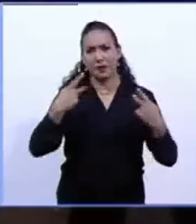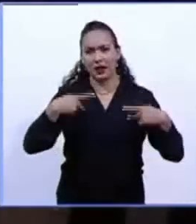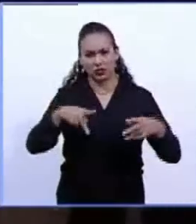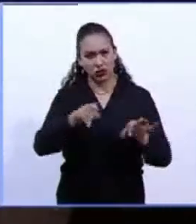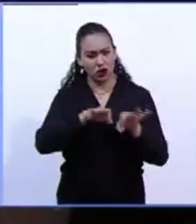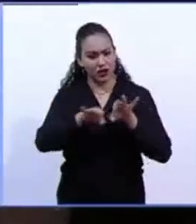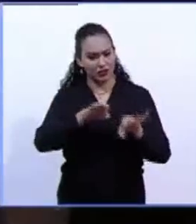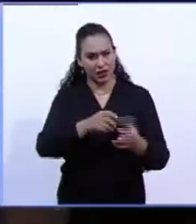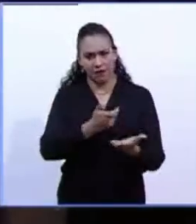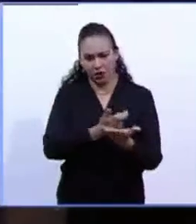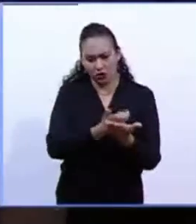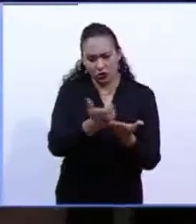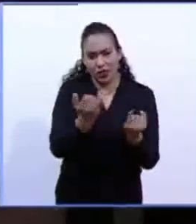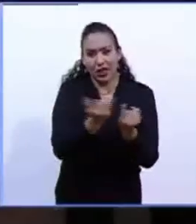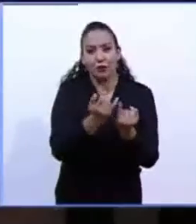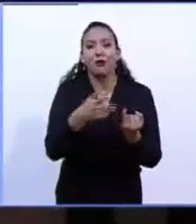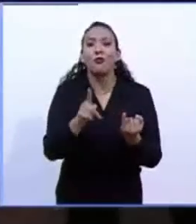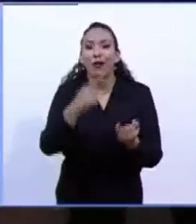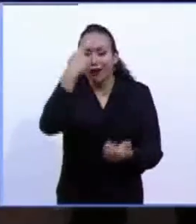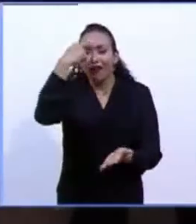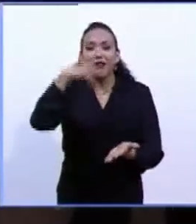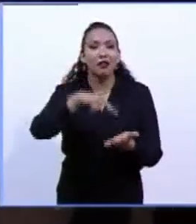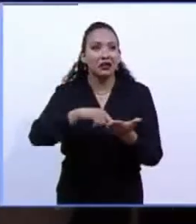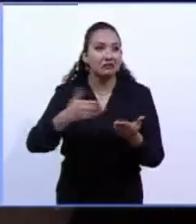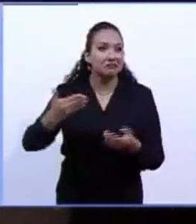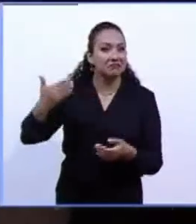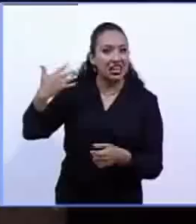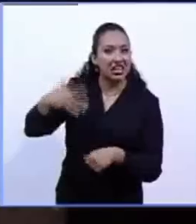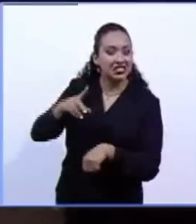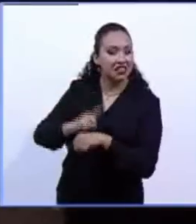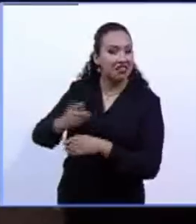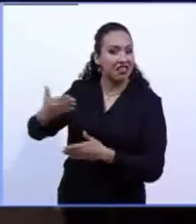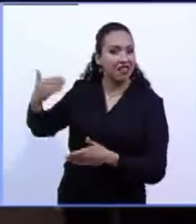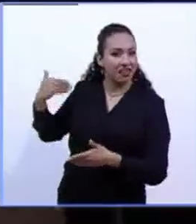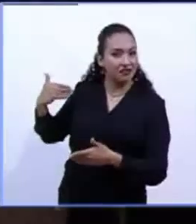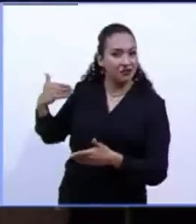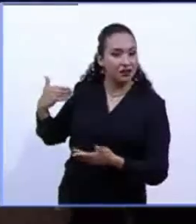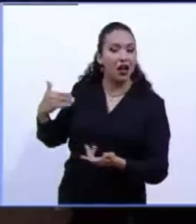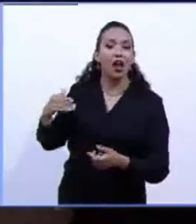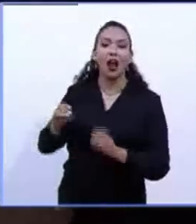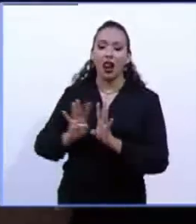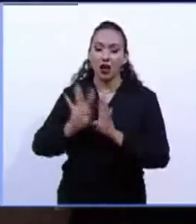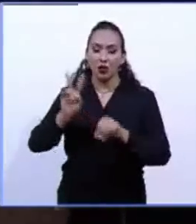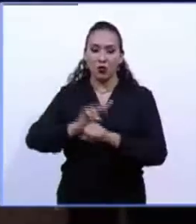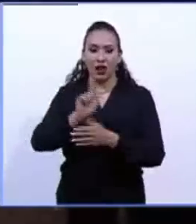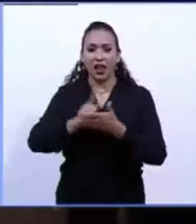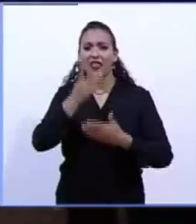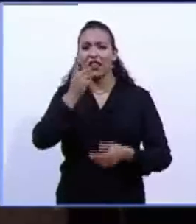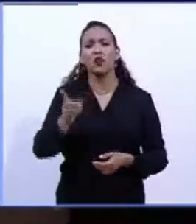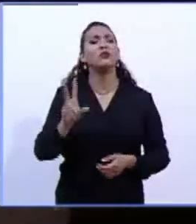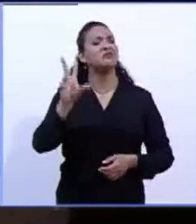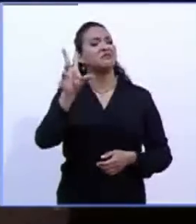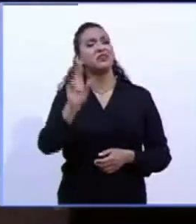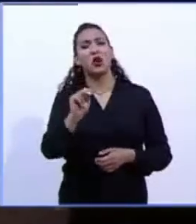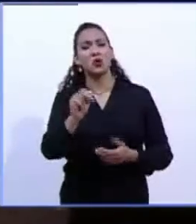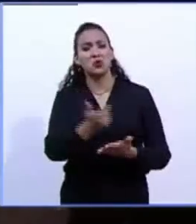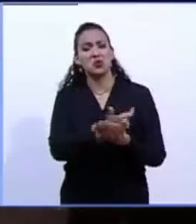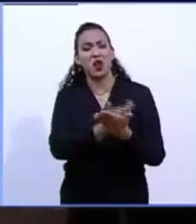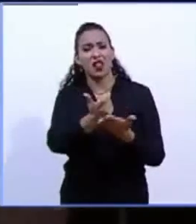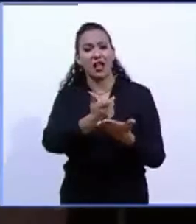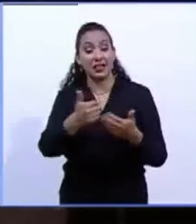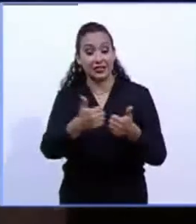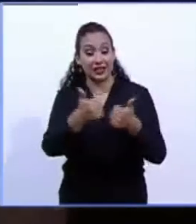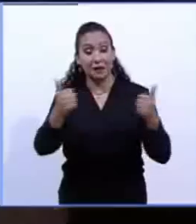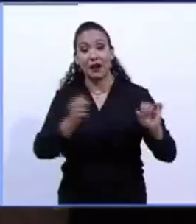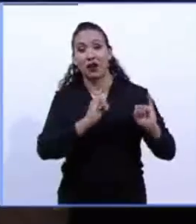nuestras prestaciones, y resulta que hace 15 días el Consejo decidió no aportarnos un fondo de un seguro de